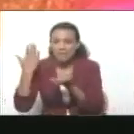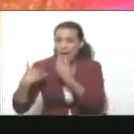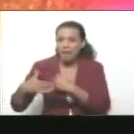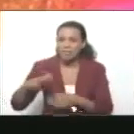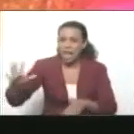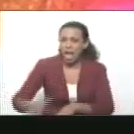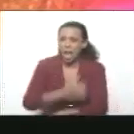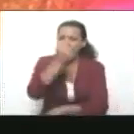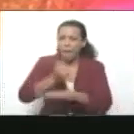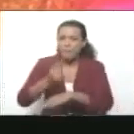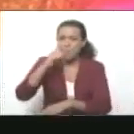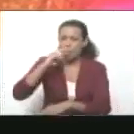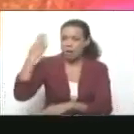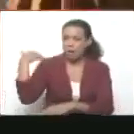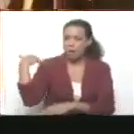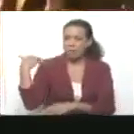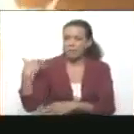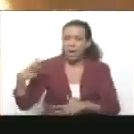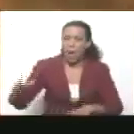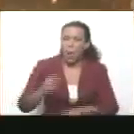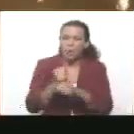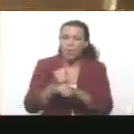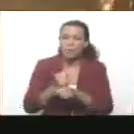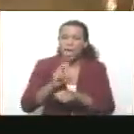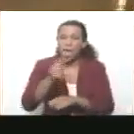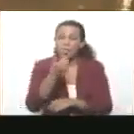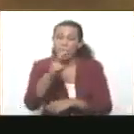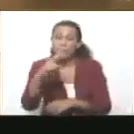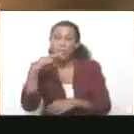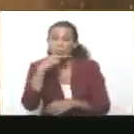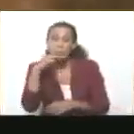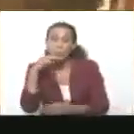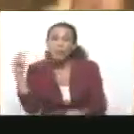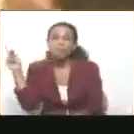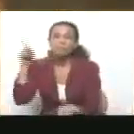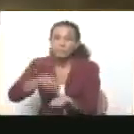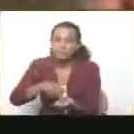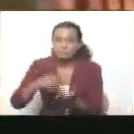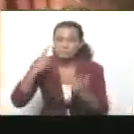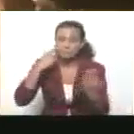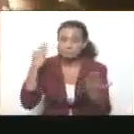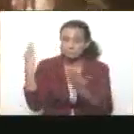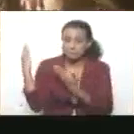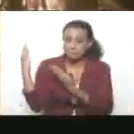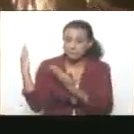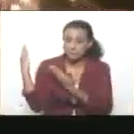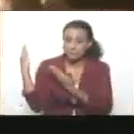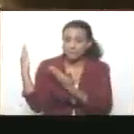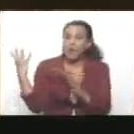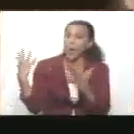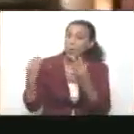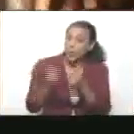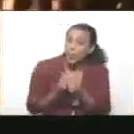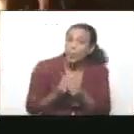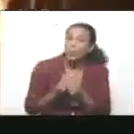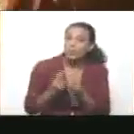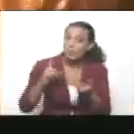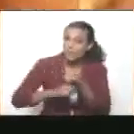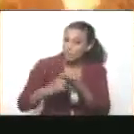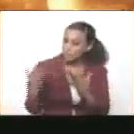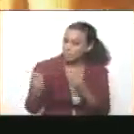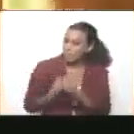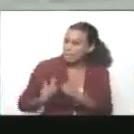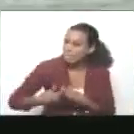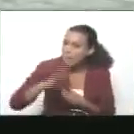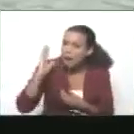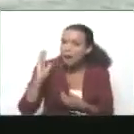Come candela. Y el 11 de octubre voy a ir para allá a comer candela y me voy a llevar a Silita, que también es come candela.